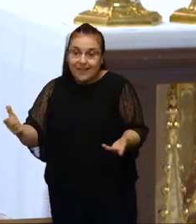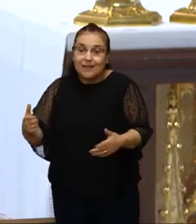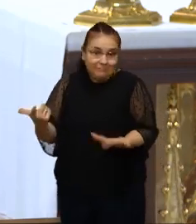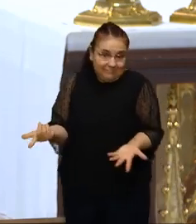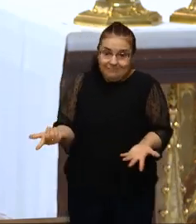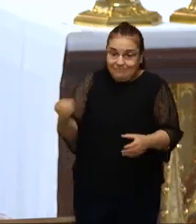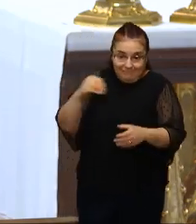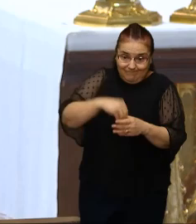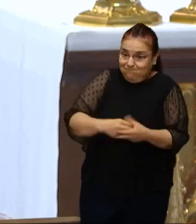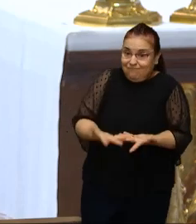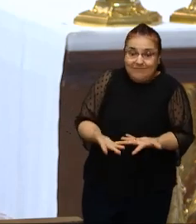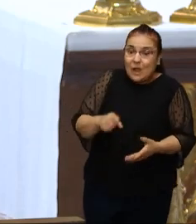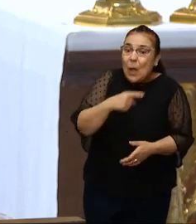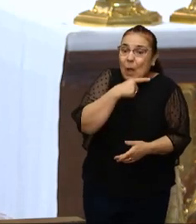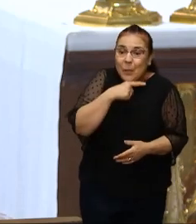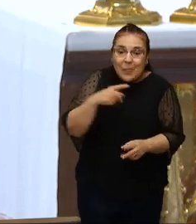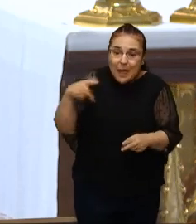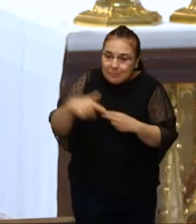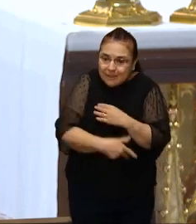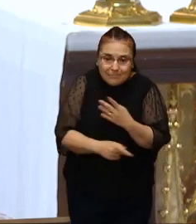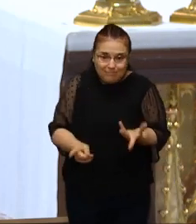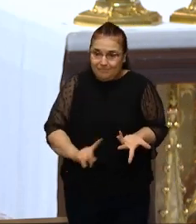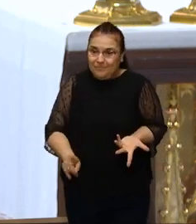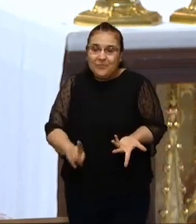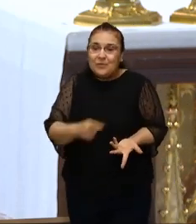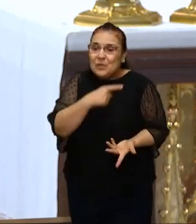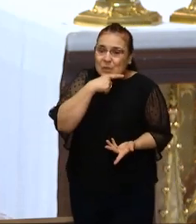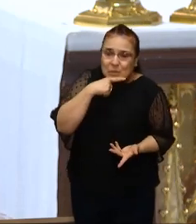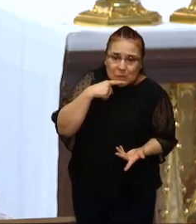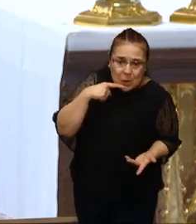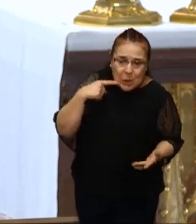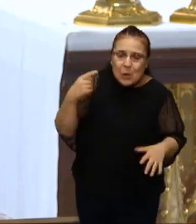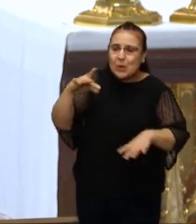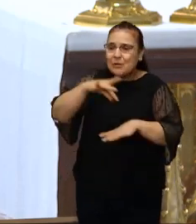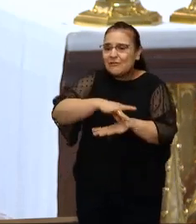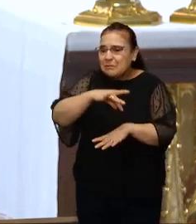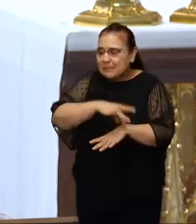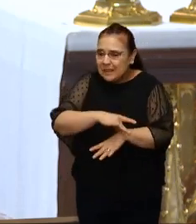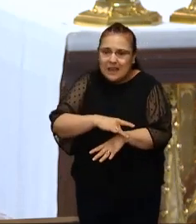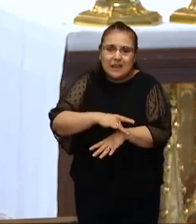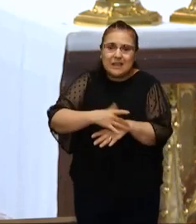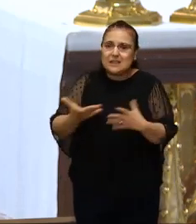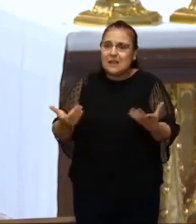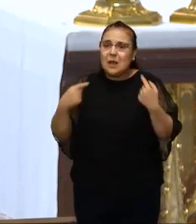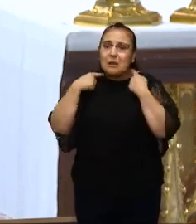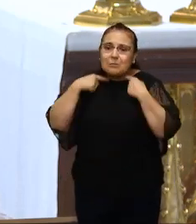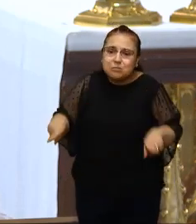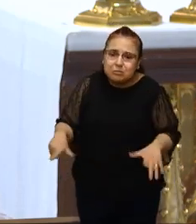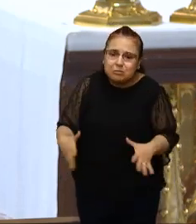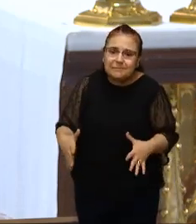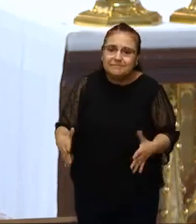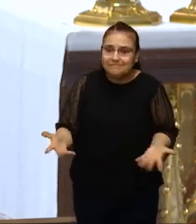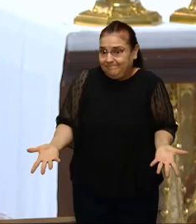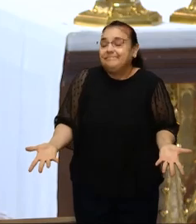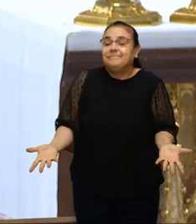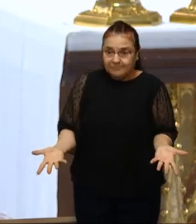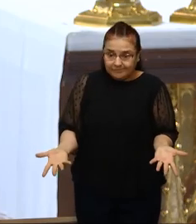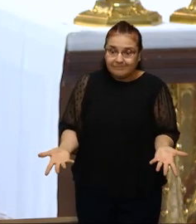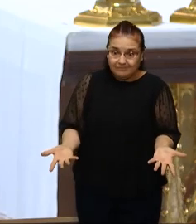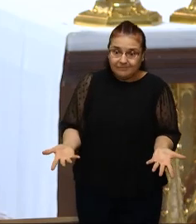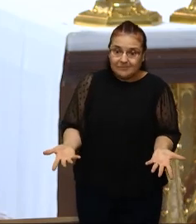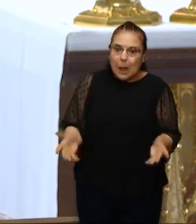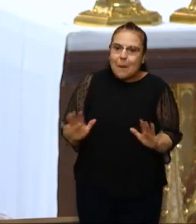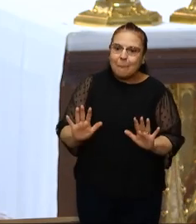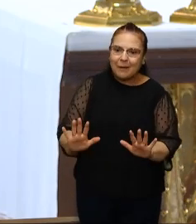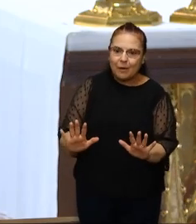los sinsabores, ni las enfermedades, ni las pequeñas o grandes desgracias. Esto no nos lo evita la fe,